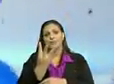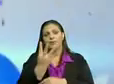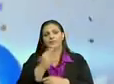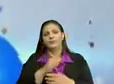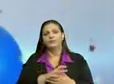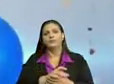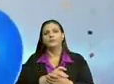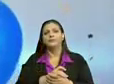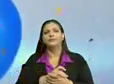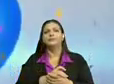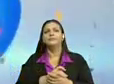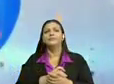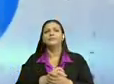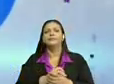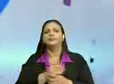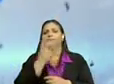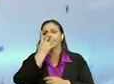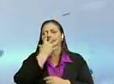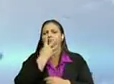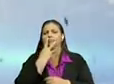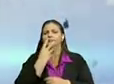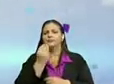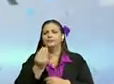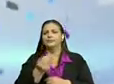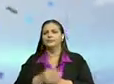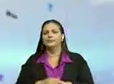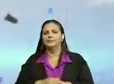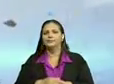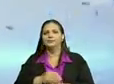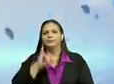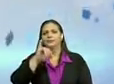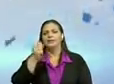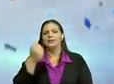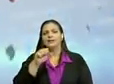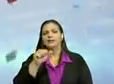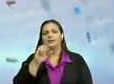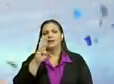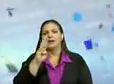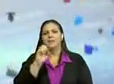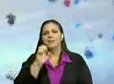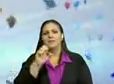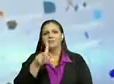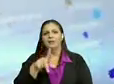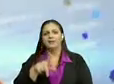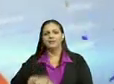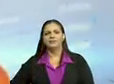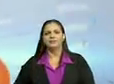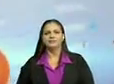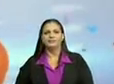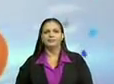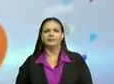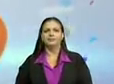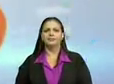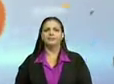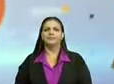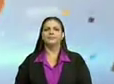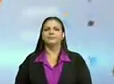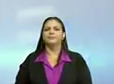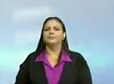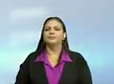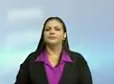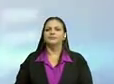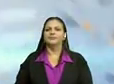Abrazadasosito, sí, qué linda, Chabelita. La Chavi. ¡Ay, Chabela! ¡Ese nombre